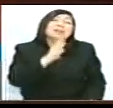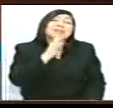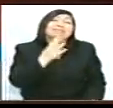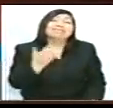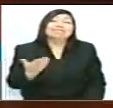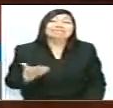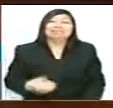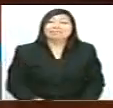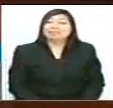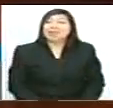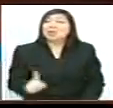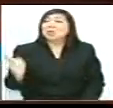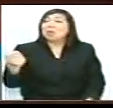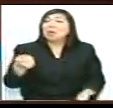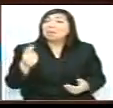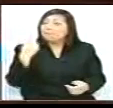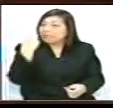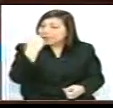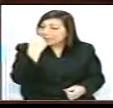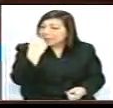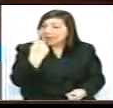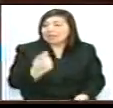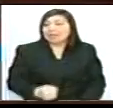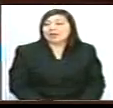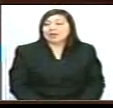presidente? O sea, primero...